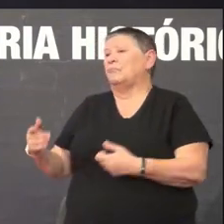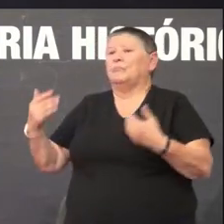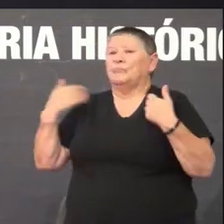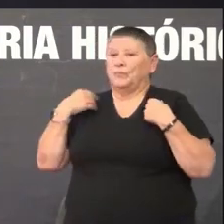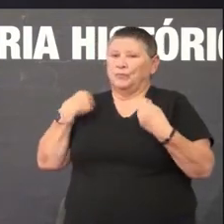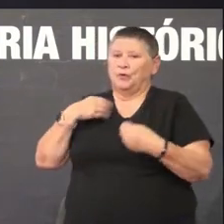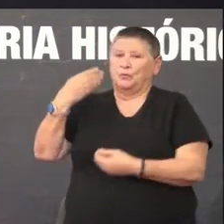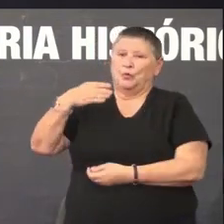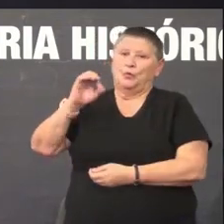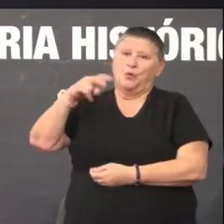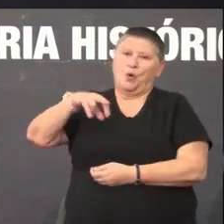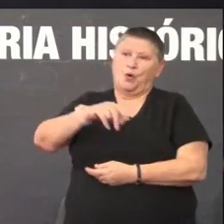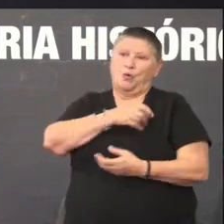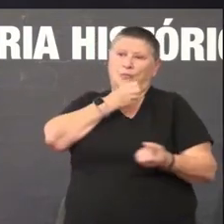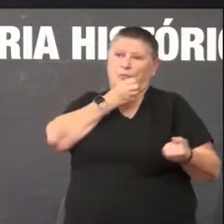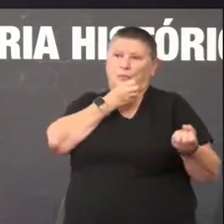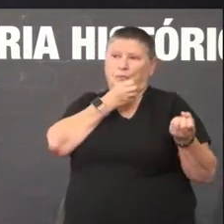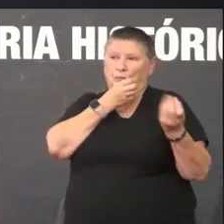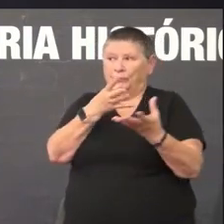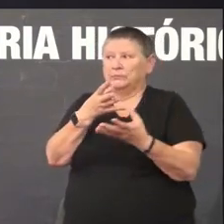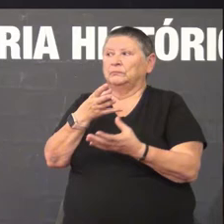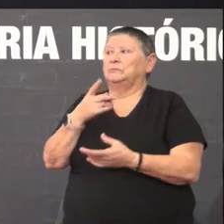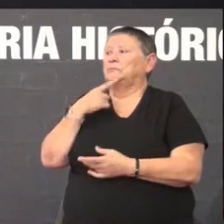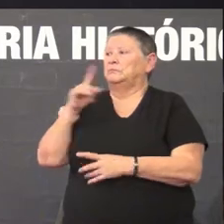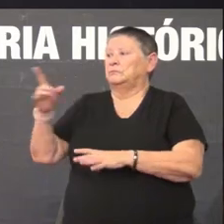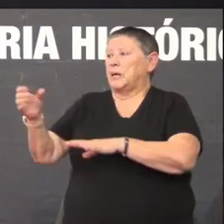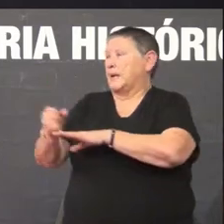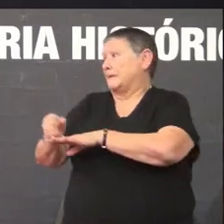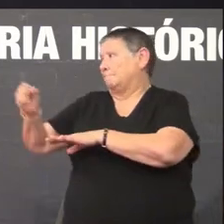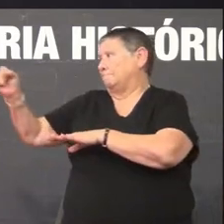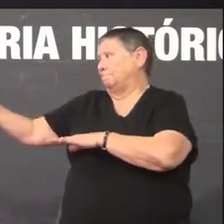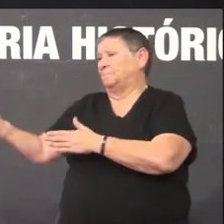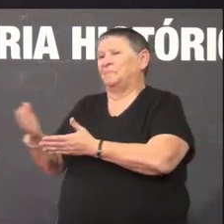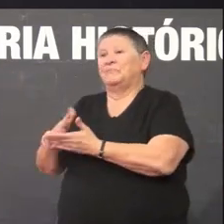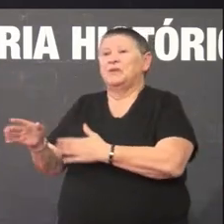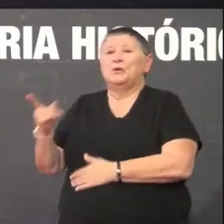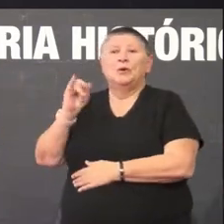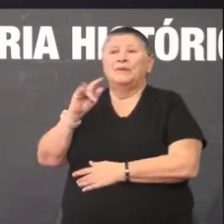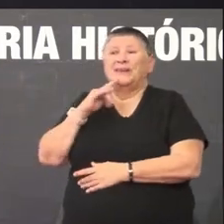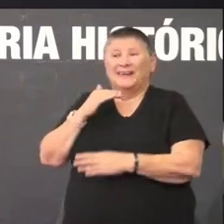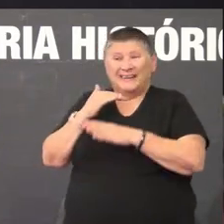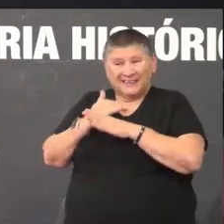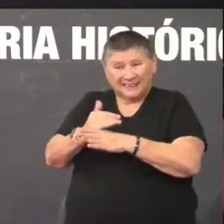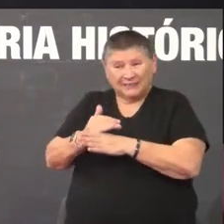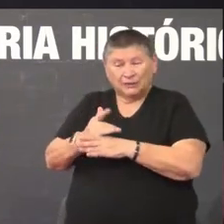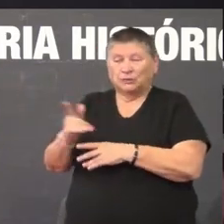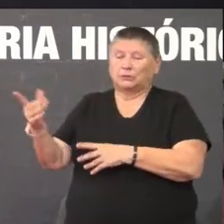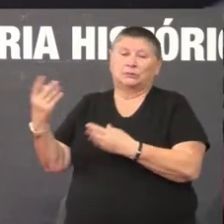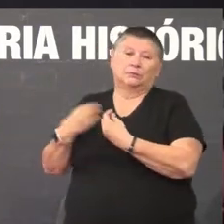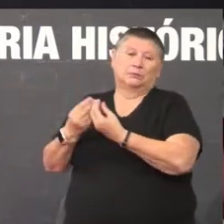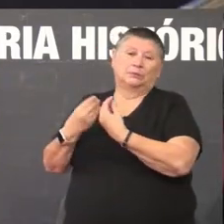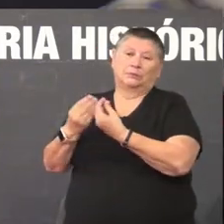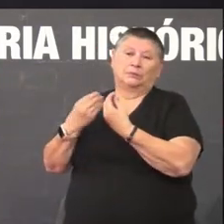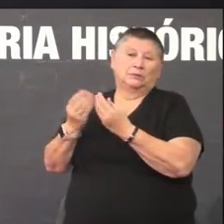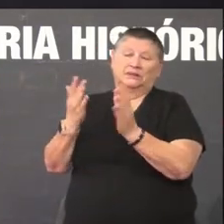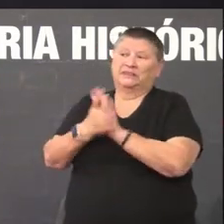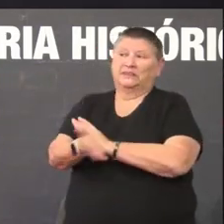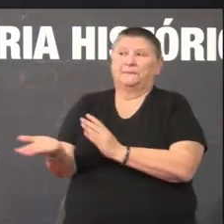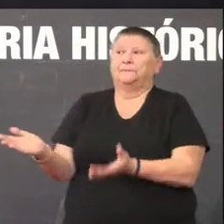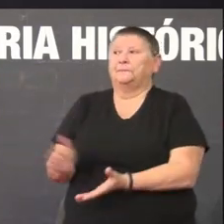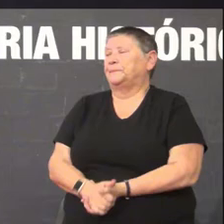Bono. Que la pusieron y como no estaba justificada la vida. Pero el resto de las veces, pues lo ha hecho todo.